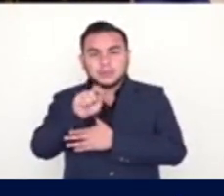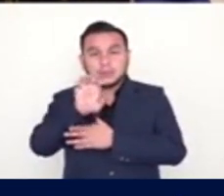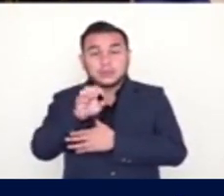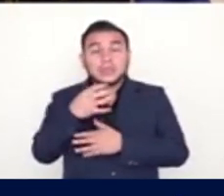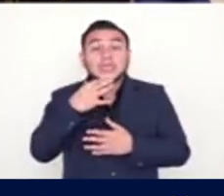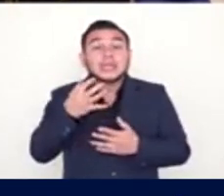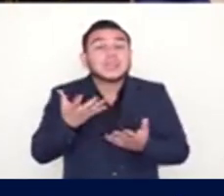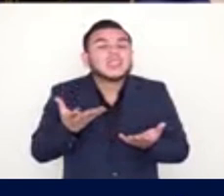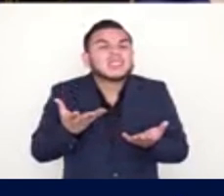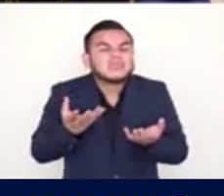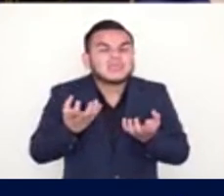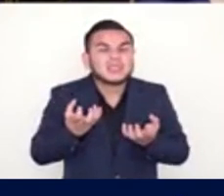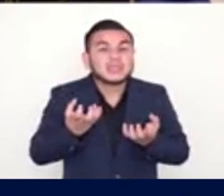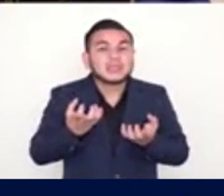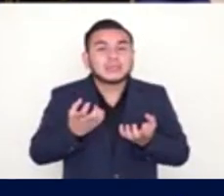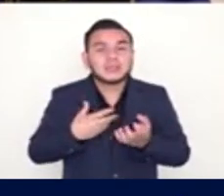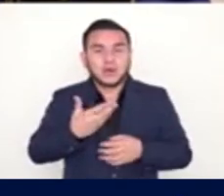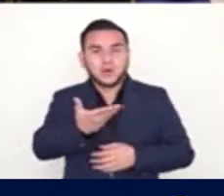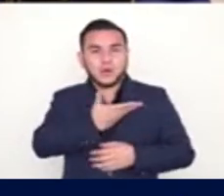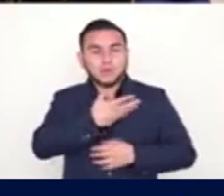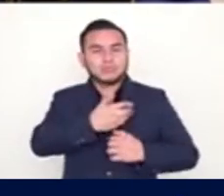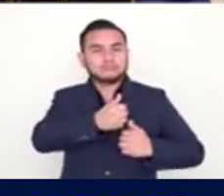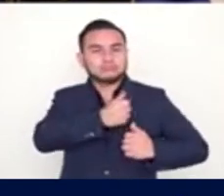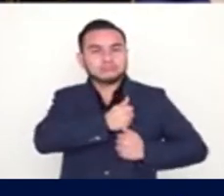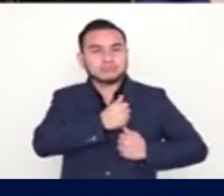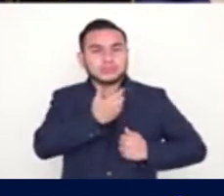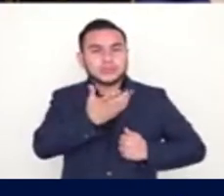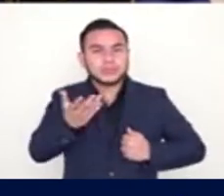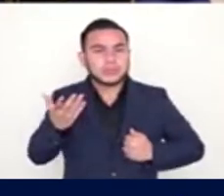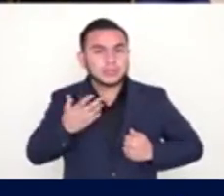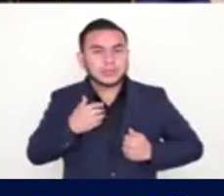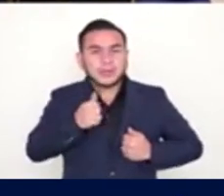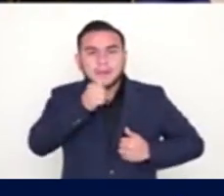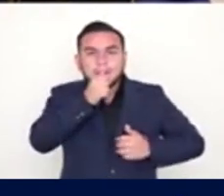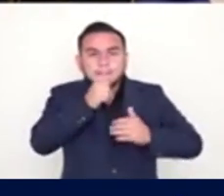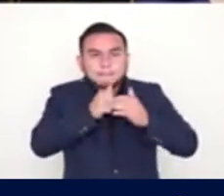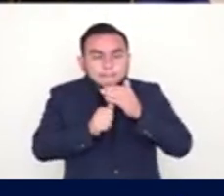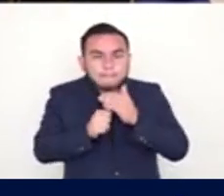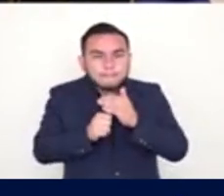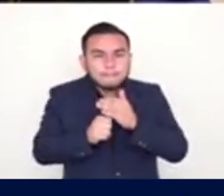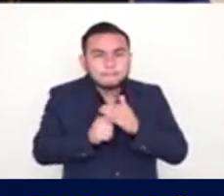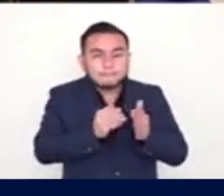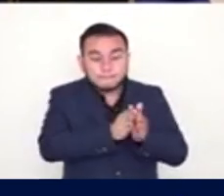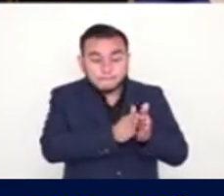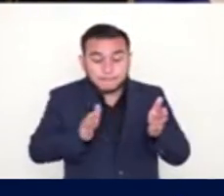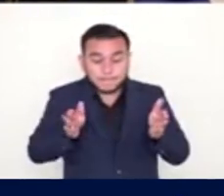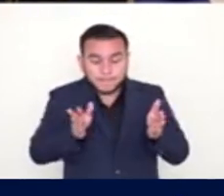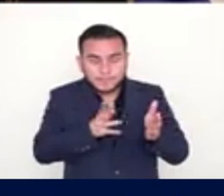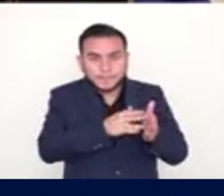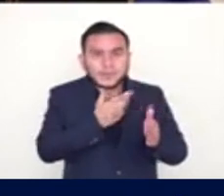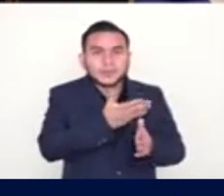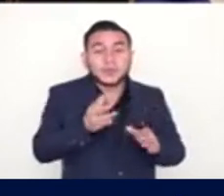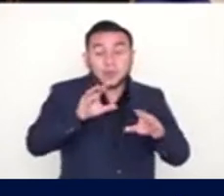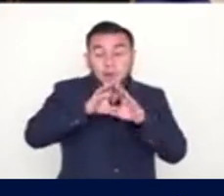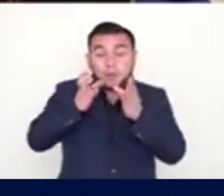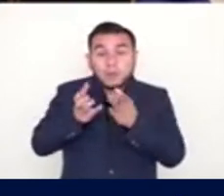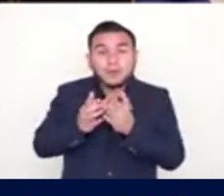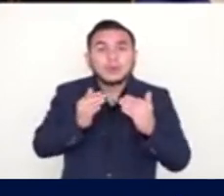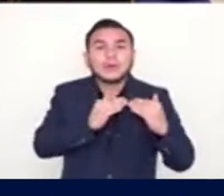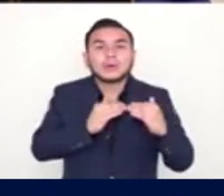porque quieren acusar a la Fuerza Armada de los documentos secretos militares que están protegidos por Constitución y en todos los países del